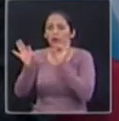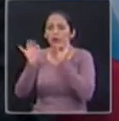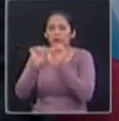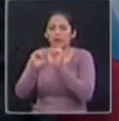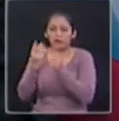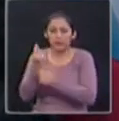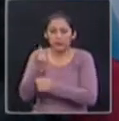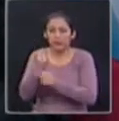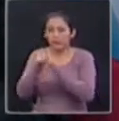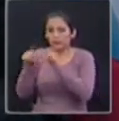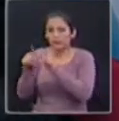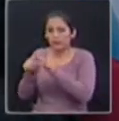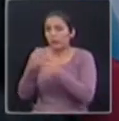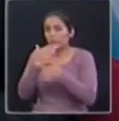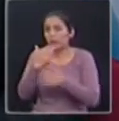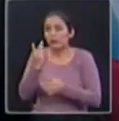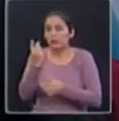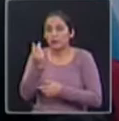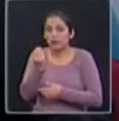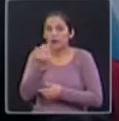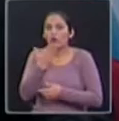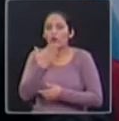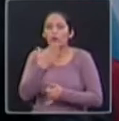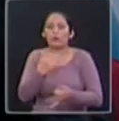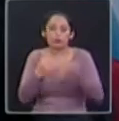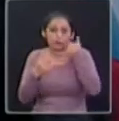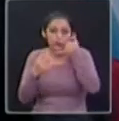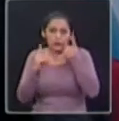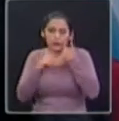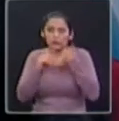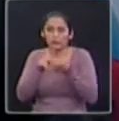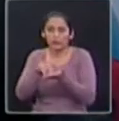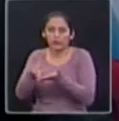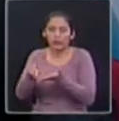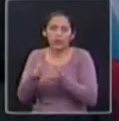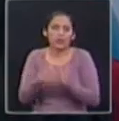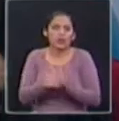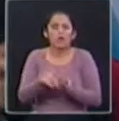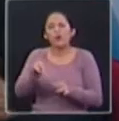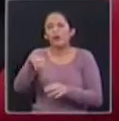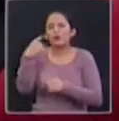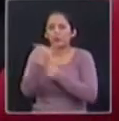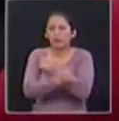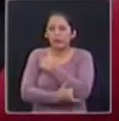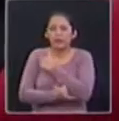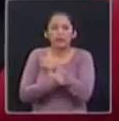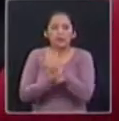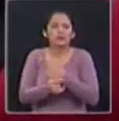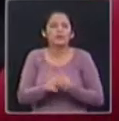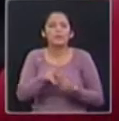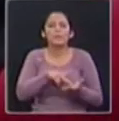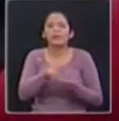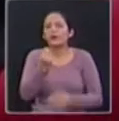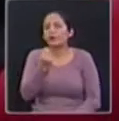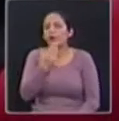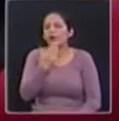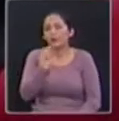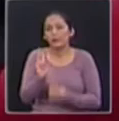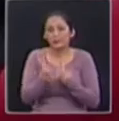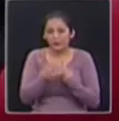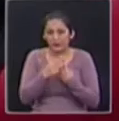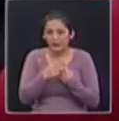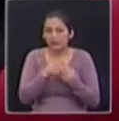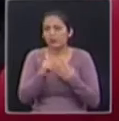permitir igual que existe en otros países uno puede pagar a través de internet a través de paypal existen muchos mecanismos tecnológicos para hacer